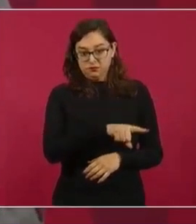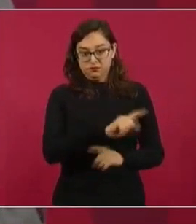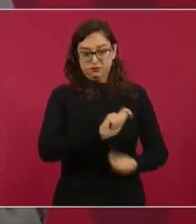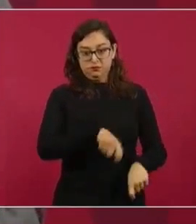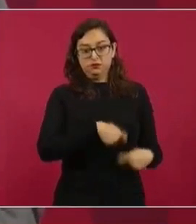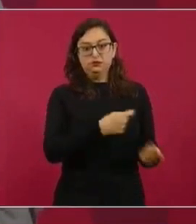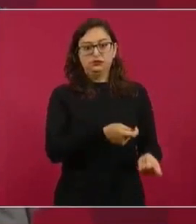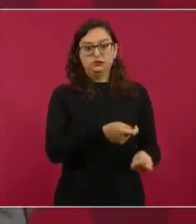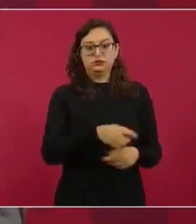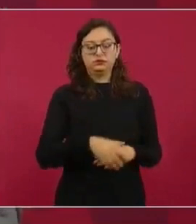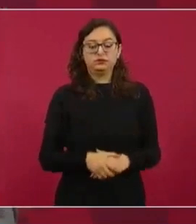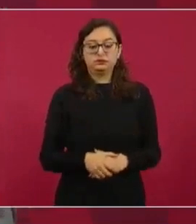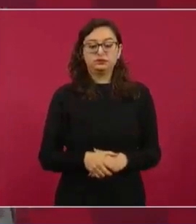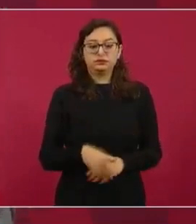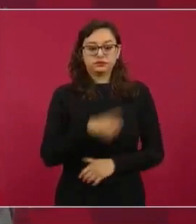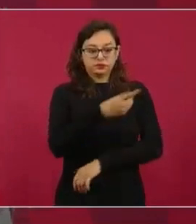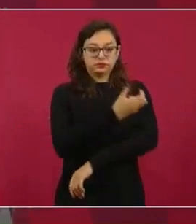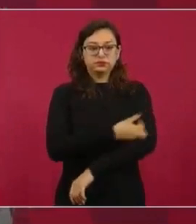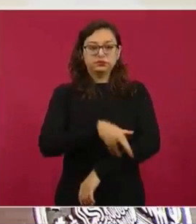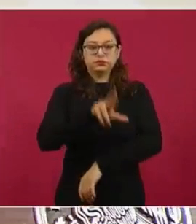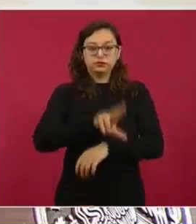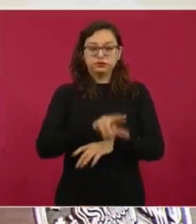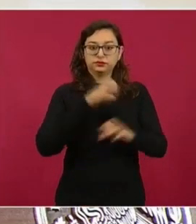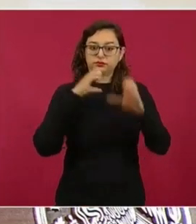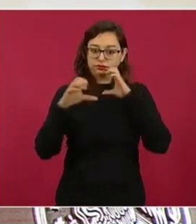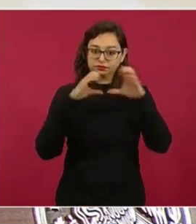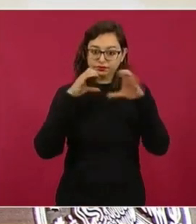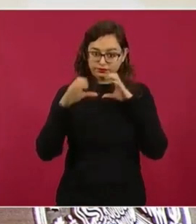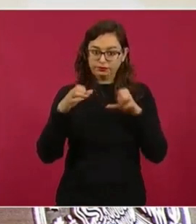de ser el coordinador de comunicación social,